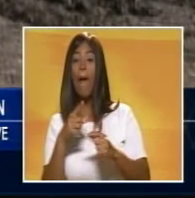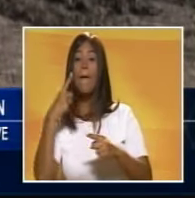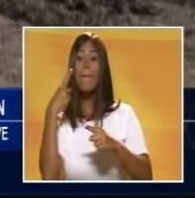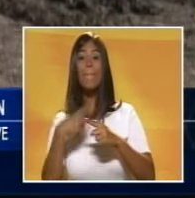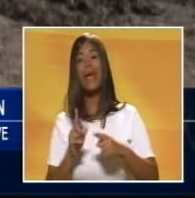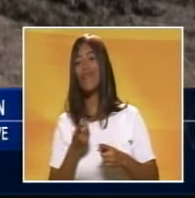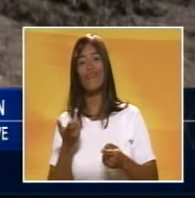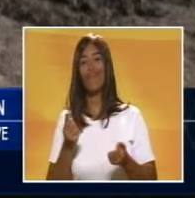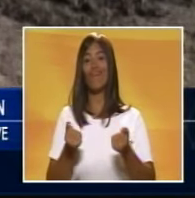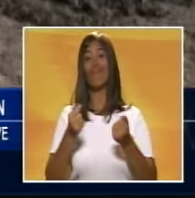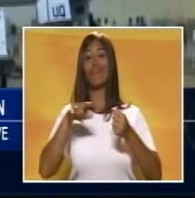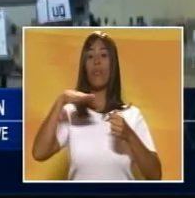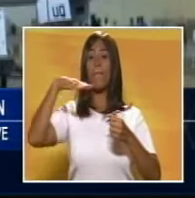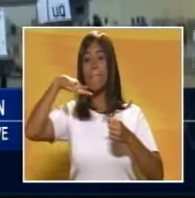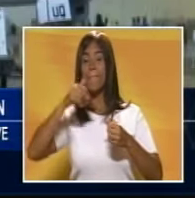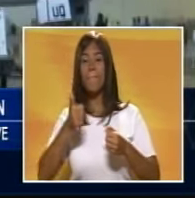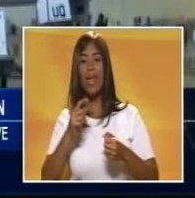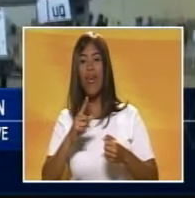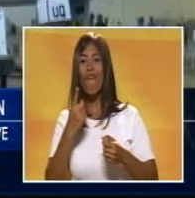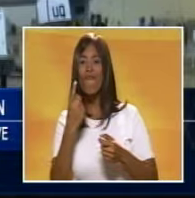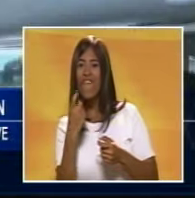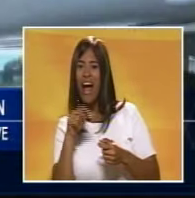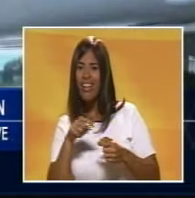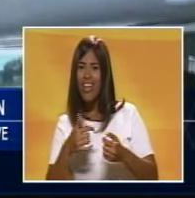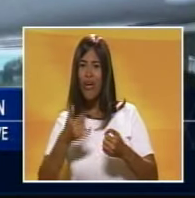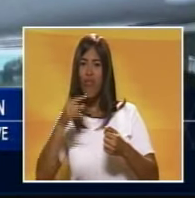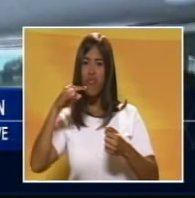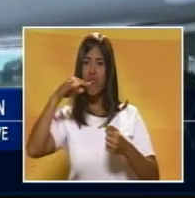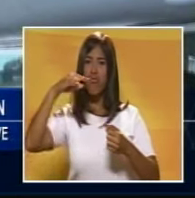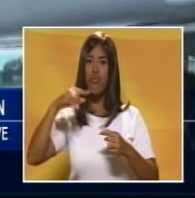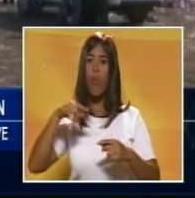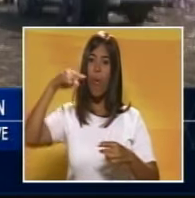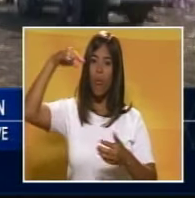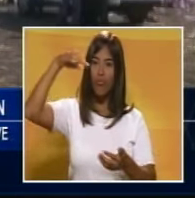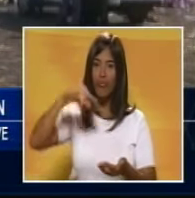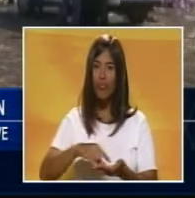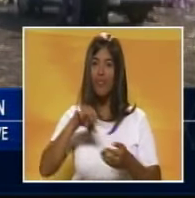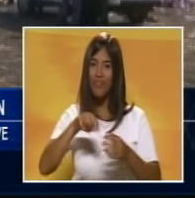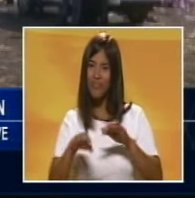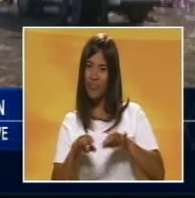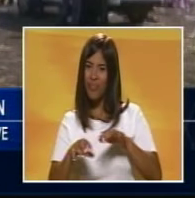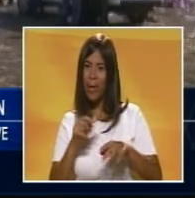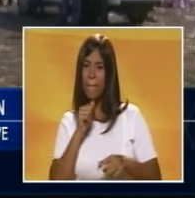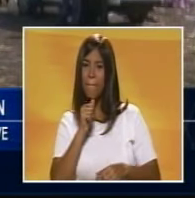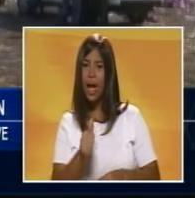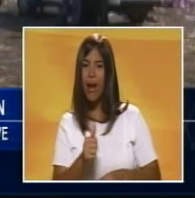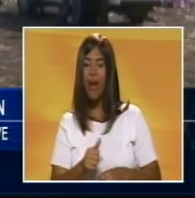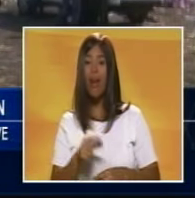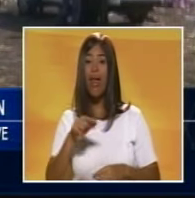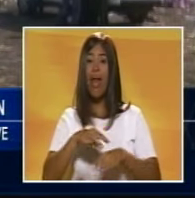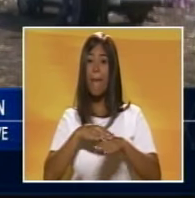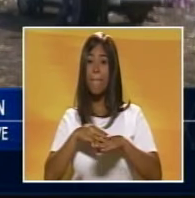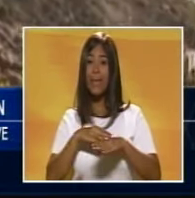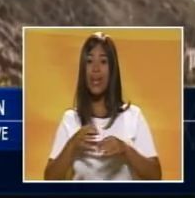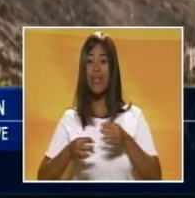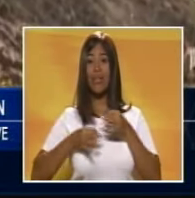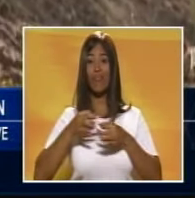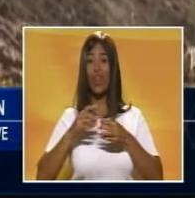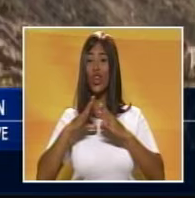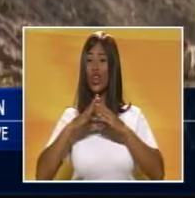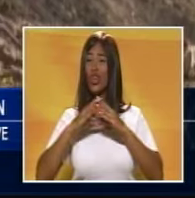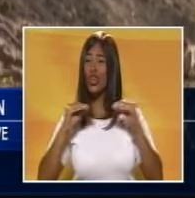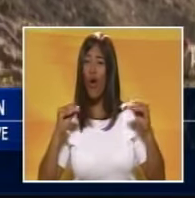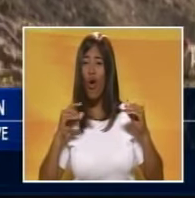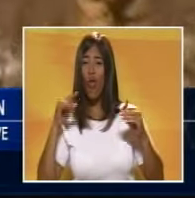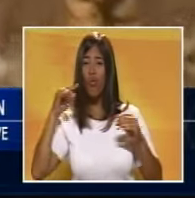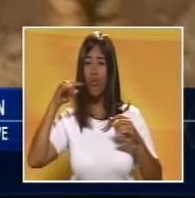su objetivo al no poder desactivar una función que ponía el avión en picado. La ministra detalló que tanto el piloto como toda la